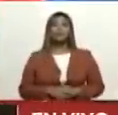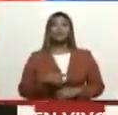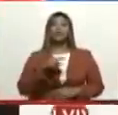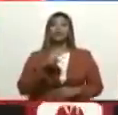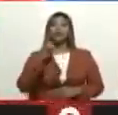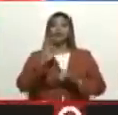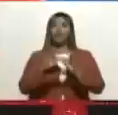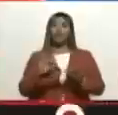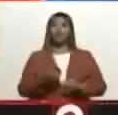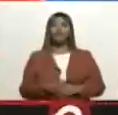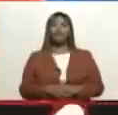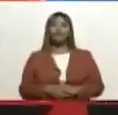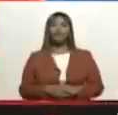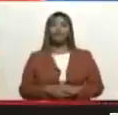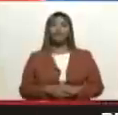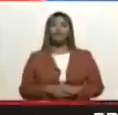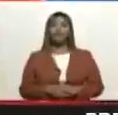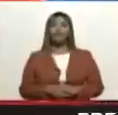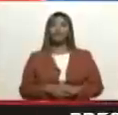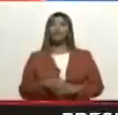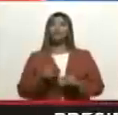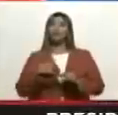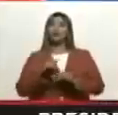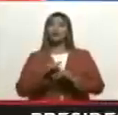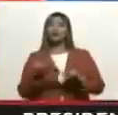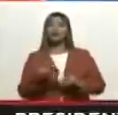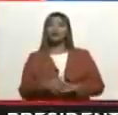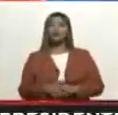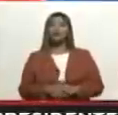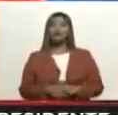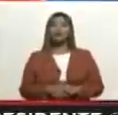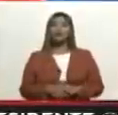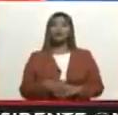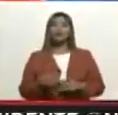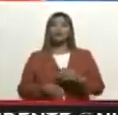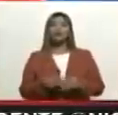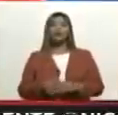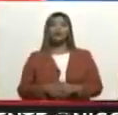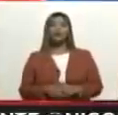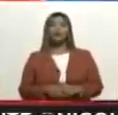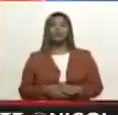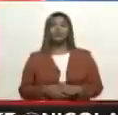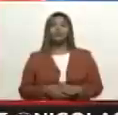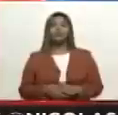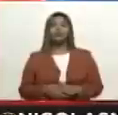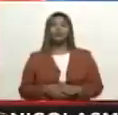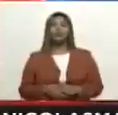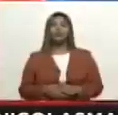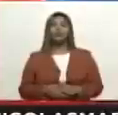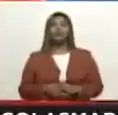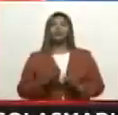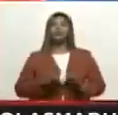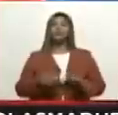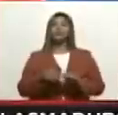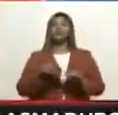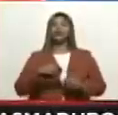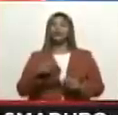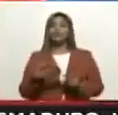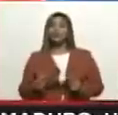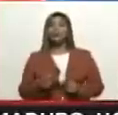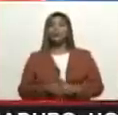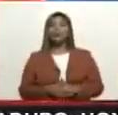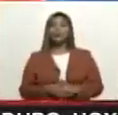sentido, ya para ir al detalle de lo que ocurrió en el caso de tu finca Express,